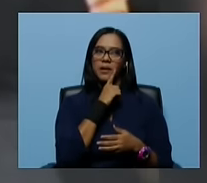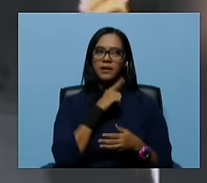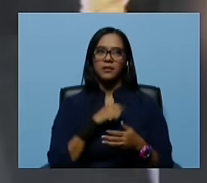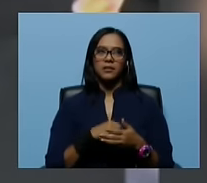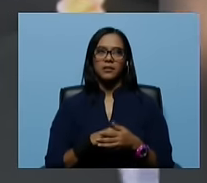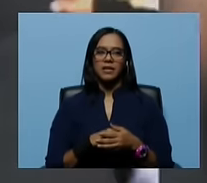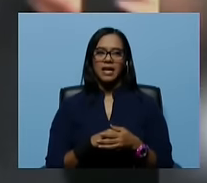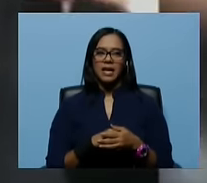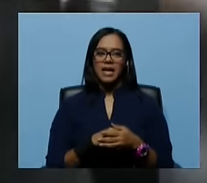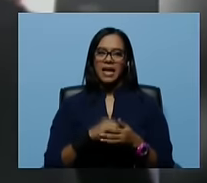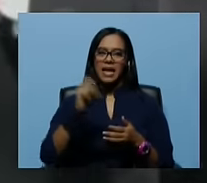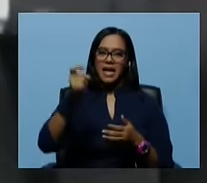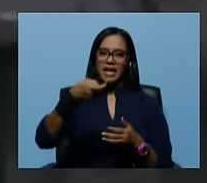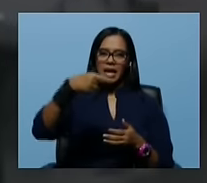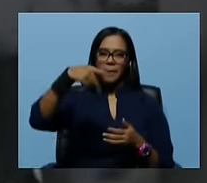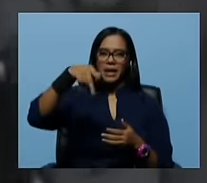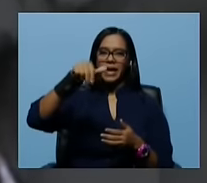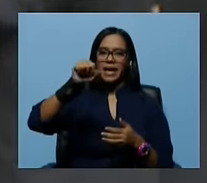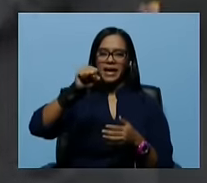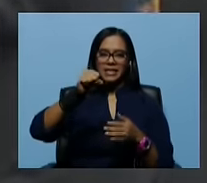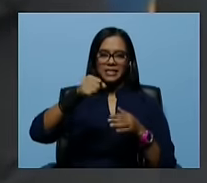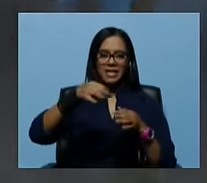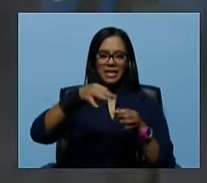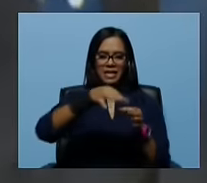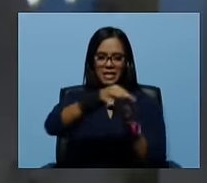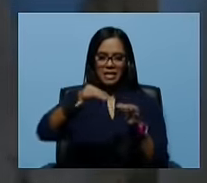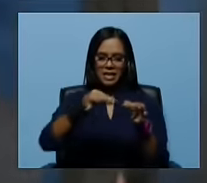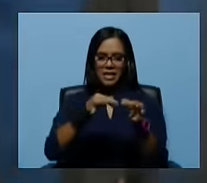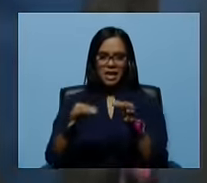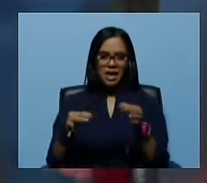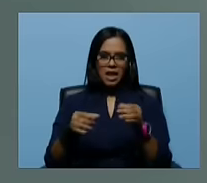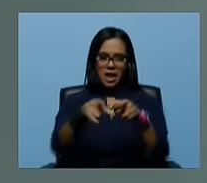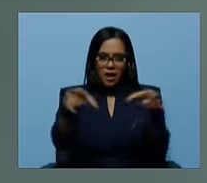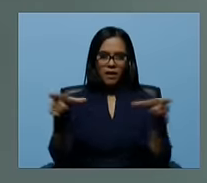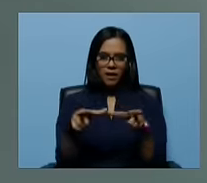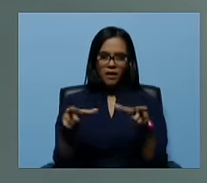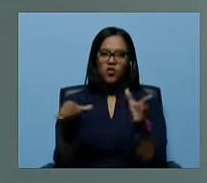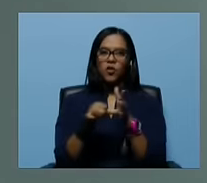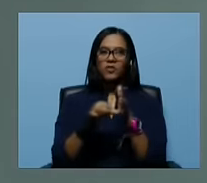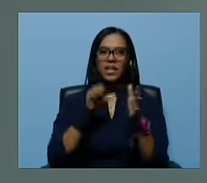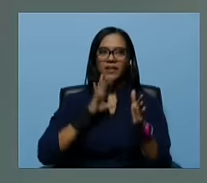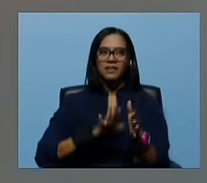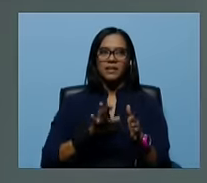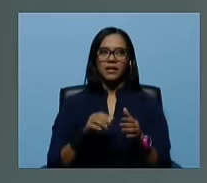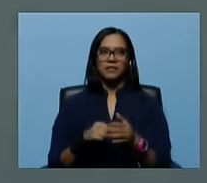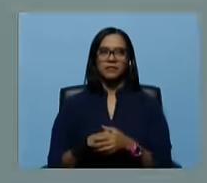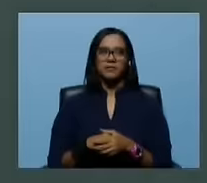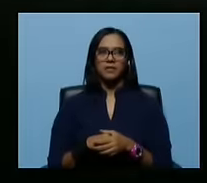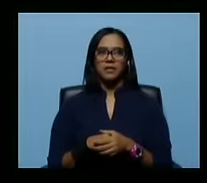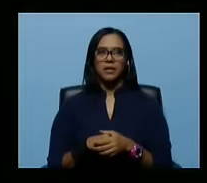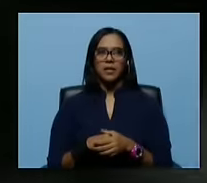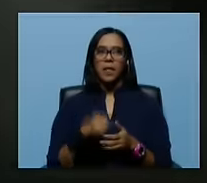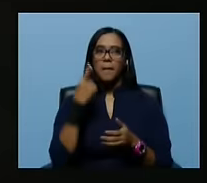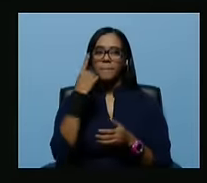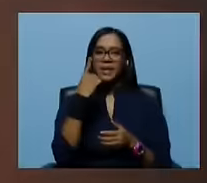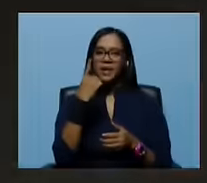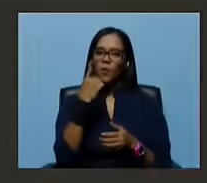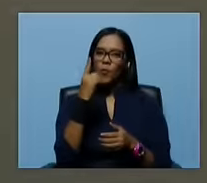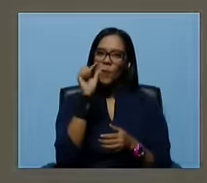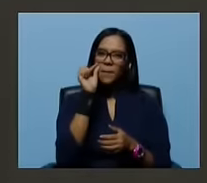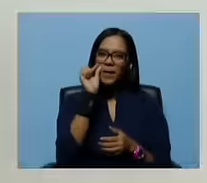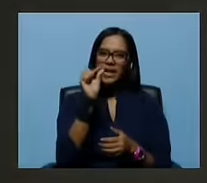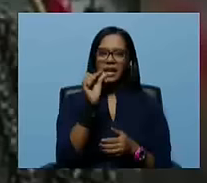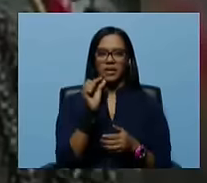El GPS, las coordenadas. Coordenadas, la ubicación. Donde iba a estar la tarima. Pero hubo un pequeño detalle.